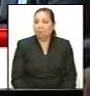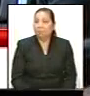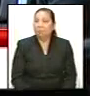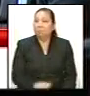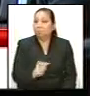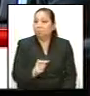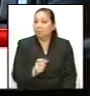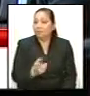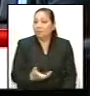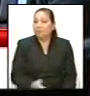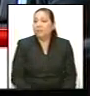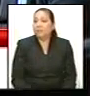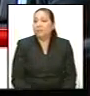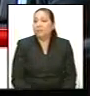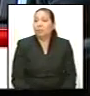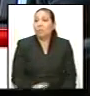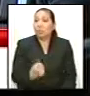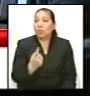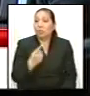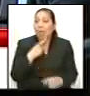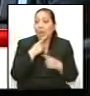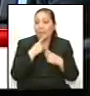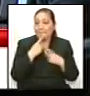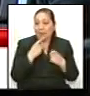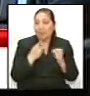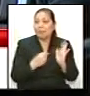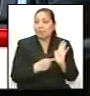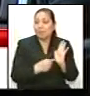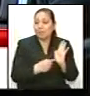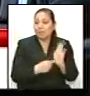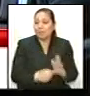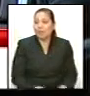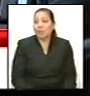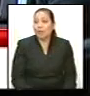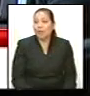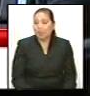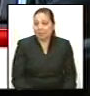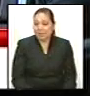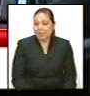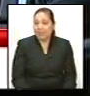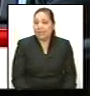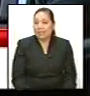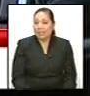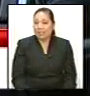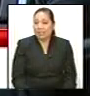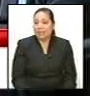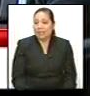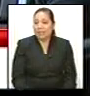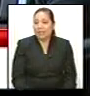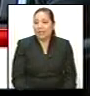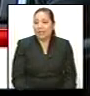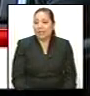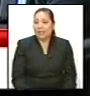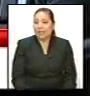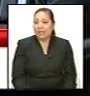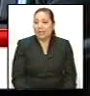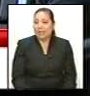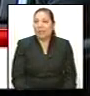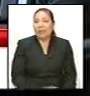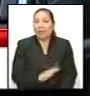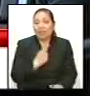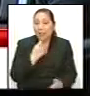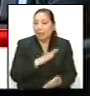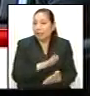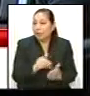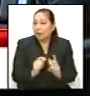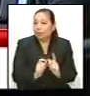persona. El día 11 de marzo, aquí tengo la fecha también, el cargo, que lo puedo evidentemente pasar a todos los